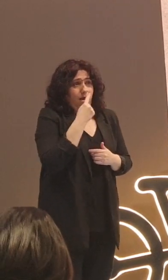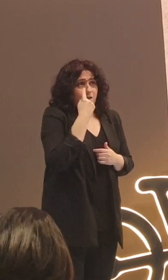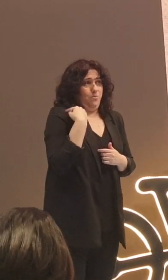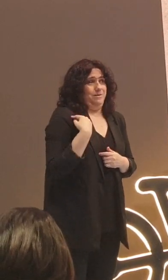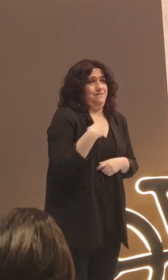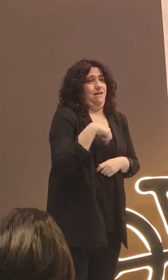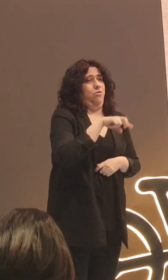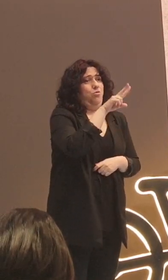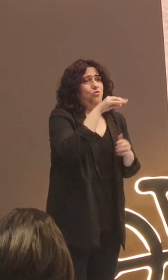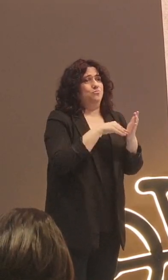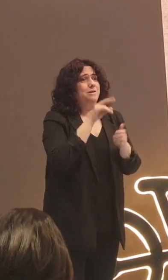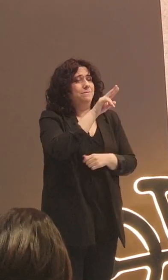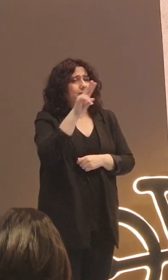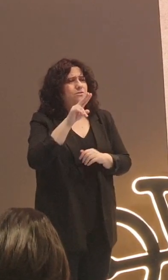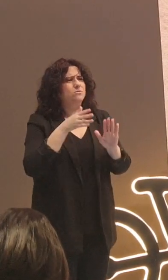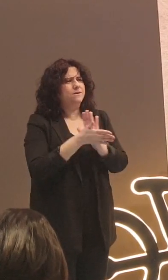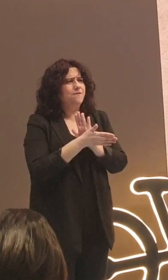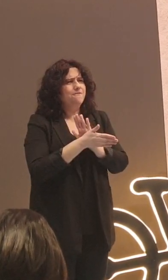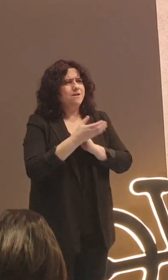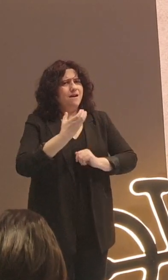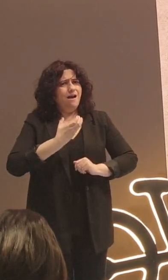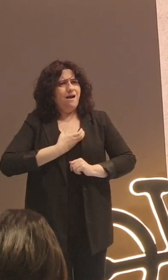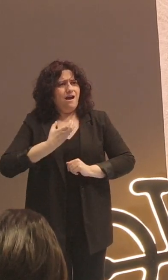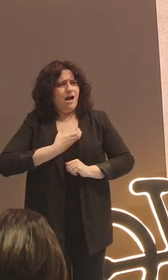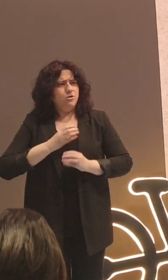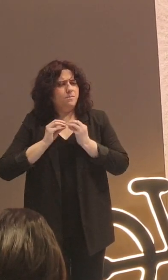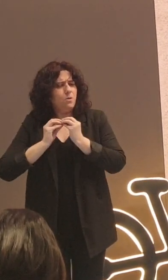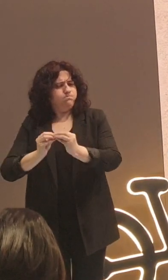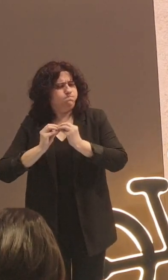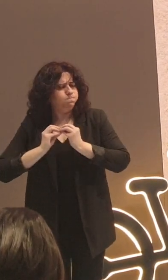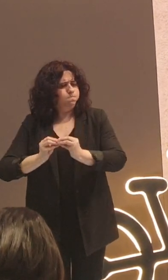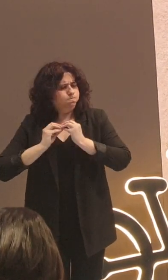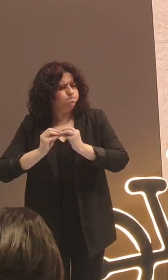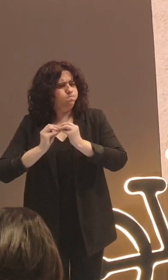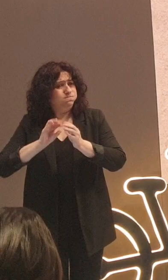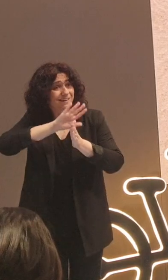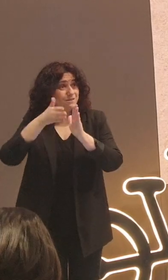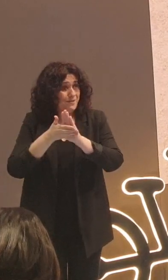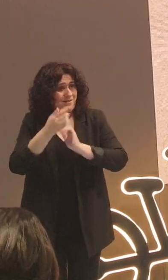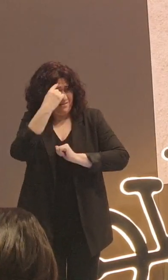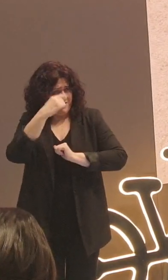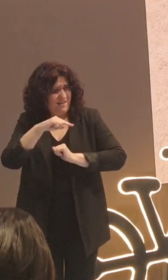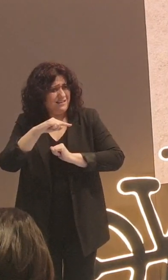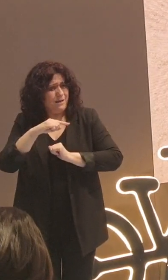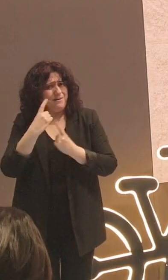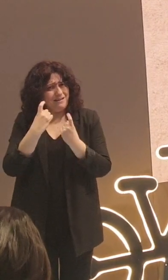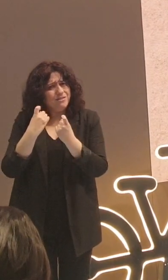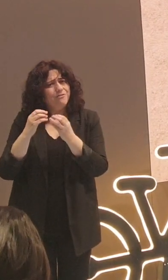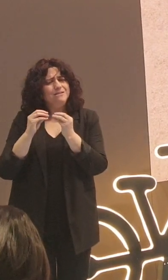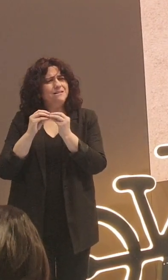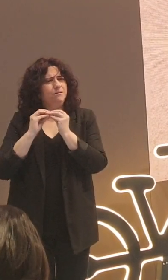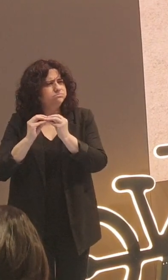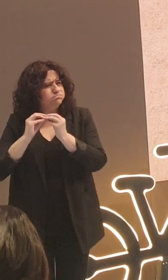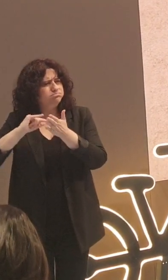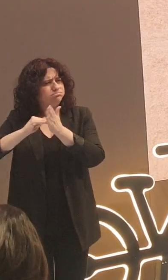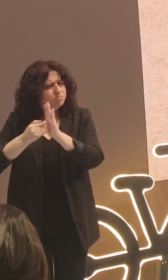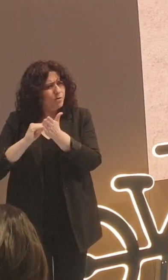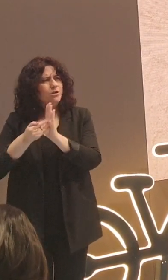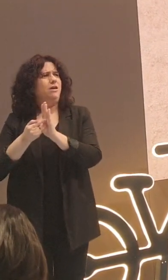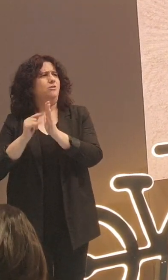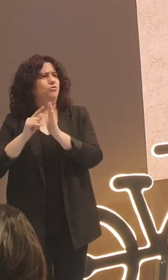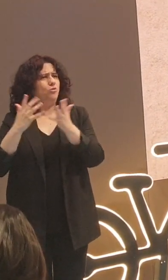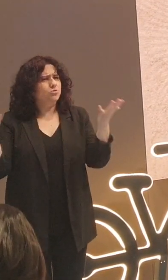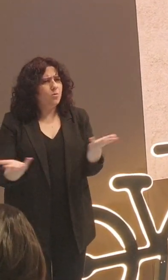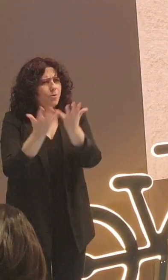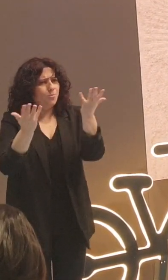Ayuntamiento ha trabajado muchísimo en este expediente. Sabéis que para obtener el reconocimiento se requiere también una serie de promoción